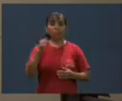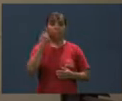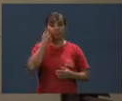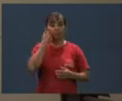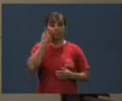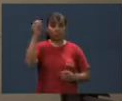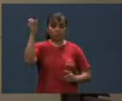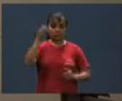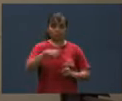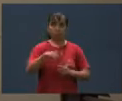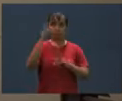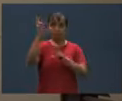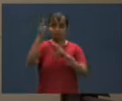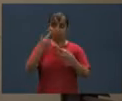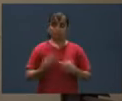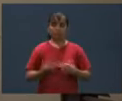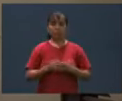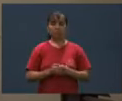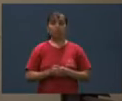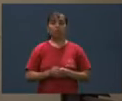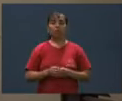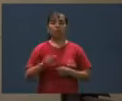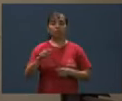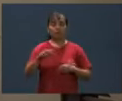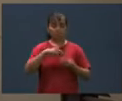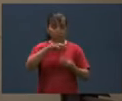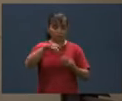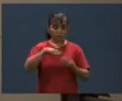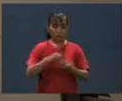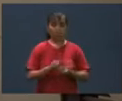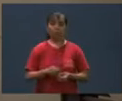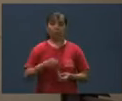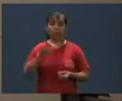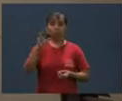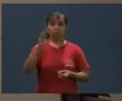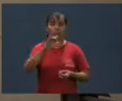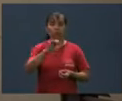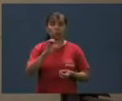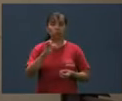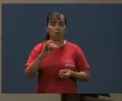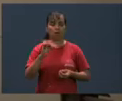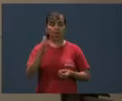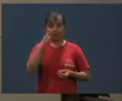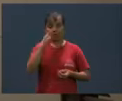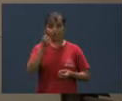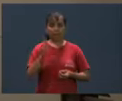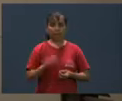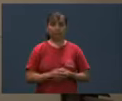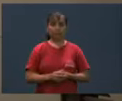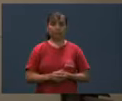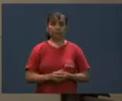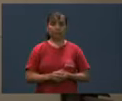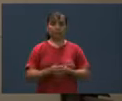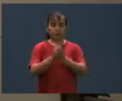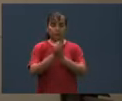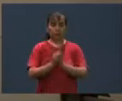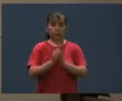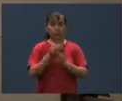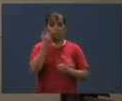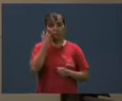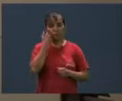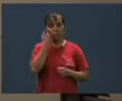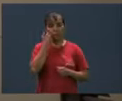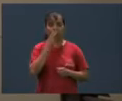y bendiciones recibidas de parte de la familia Cuesta Cárcamo. Oramos por la salud de